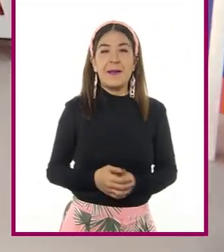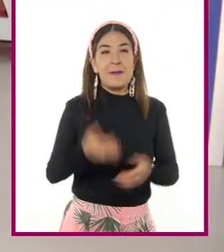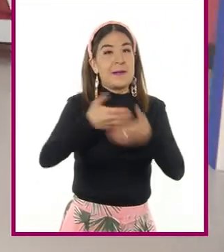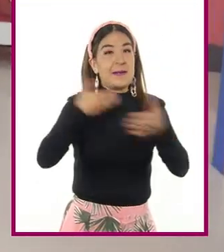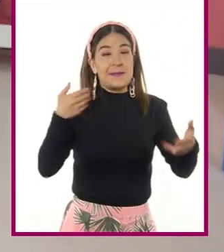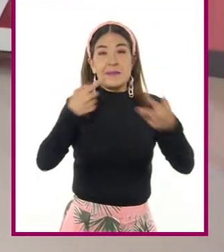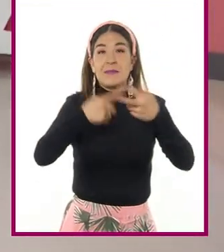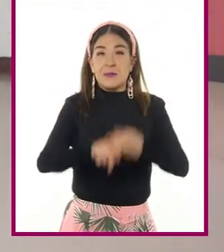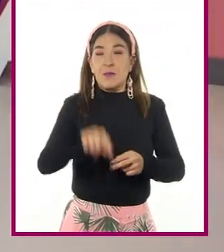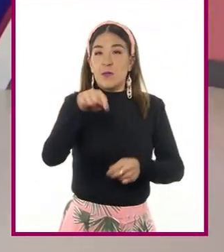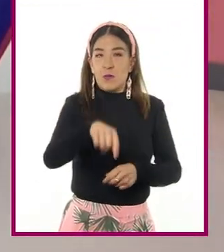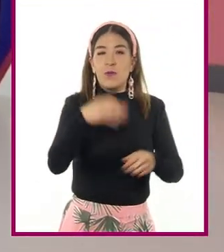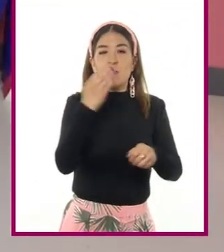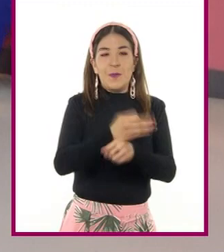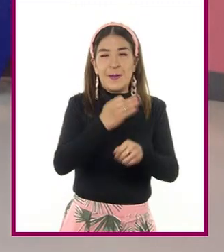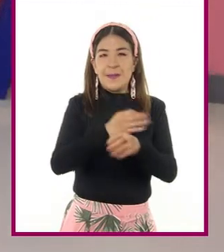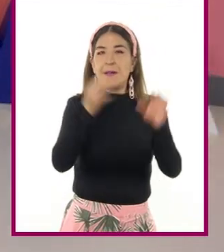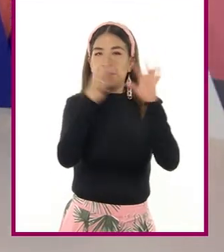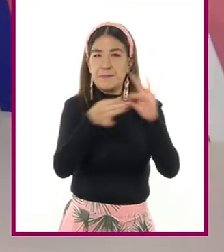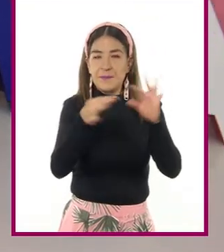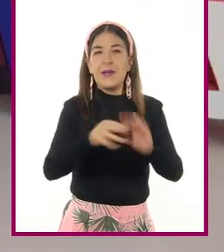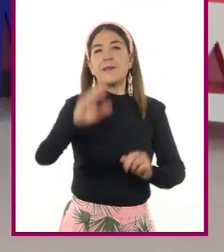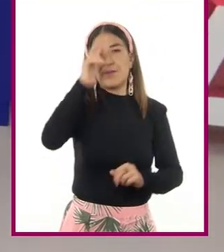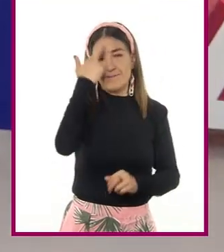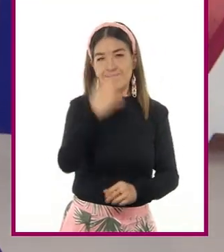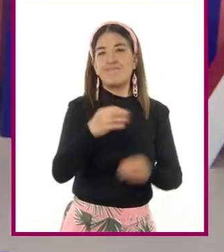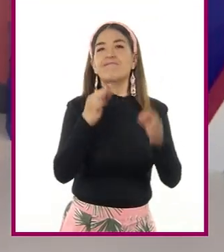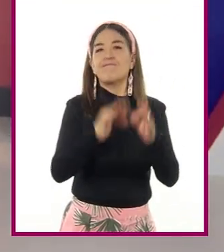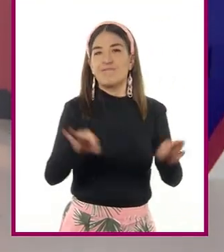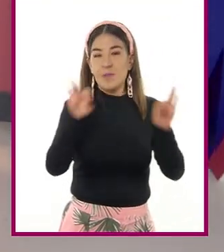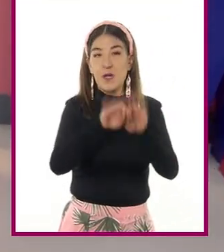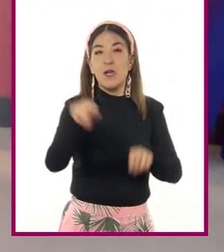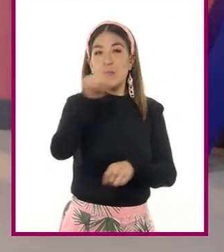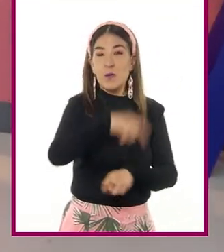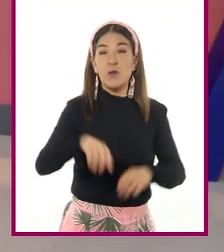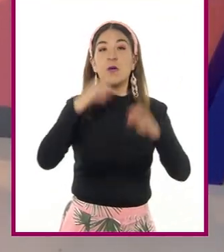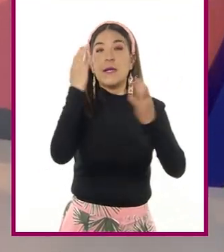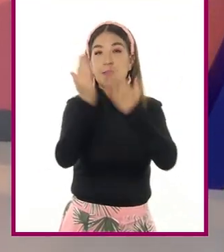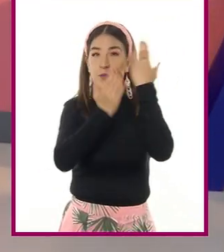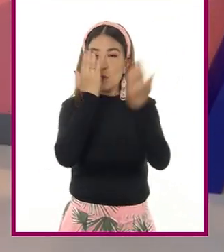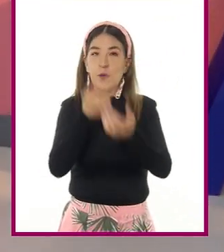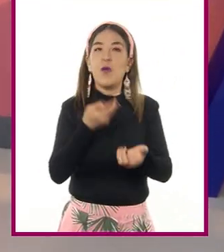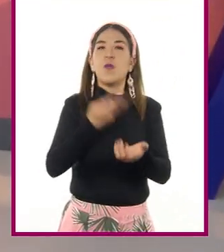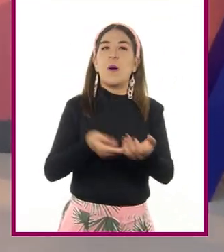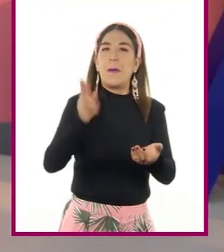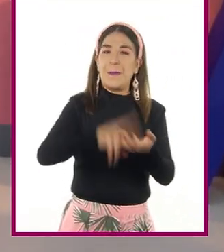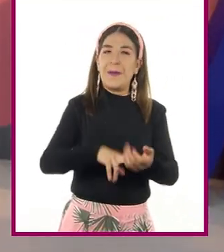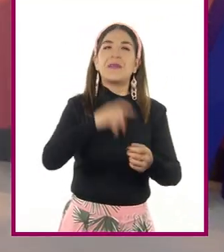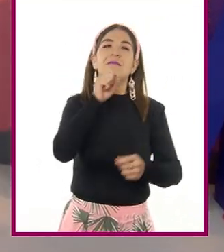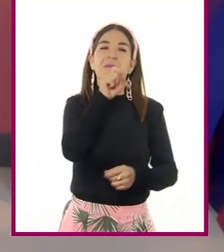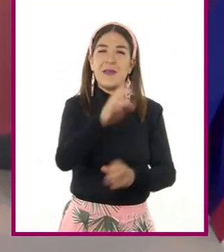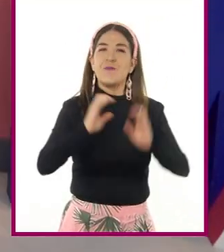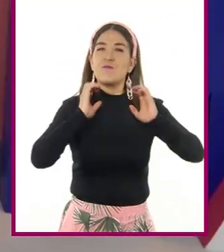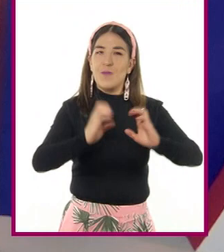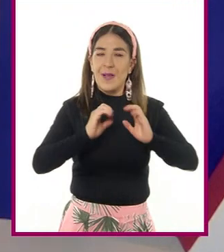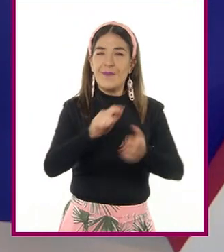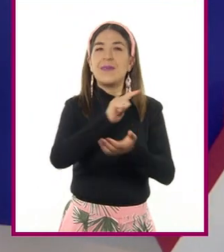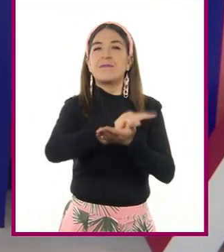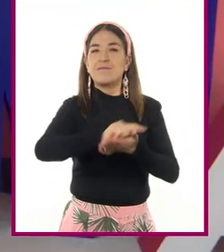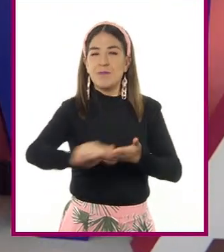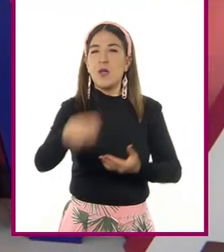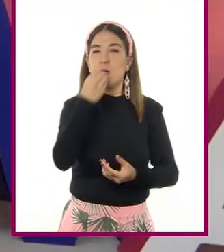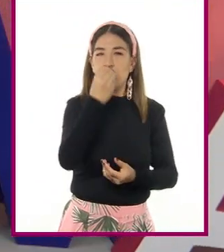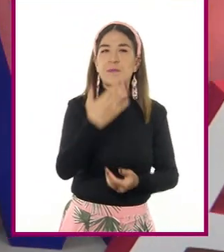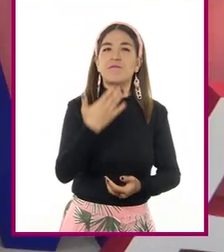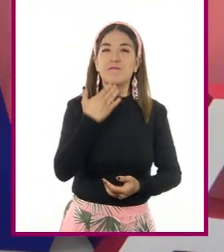de comenzar con el contenido, les recuerdo que es muy importante que a sus hábitos de estudio sumen buenos hábitos de higiene y alimentación